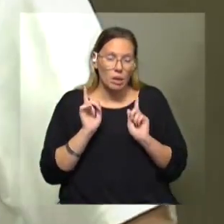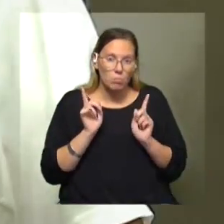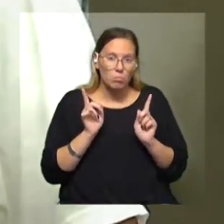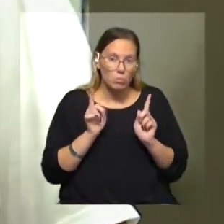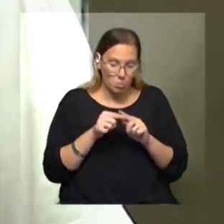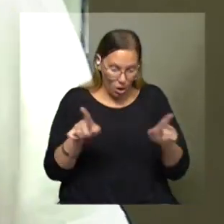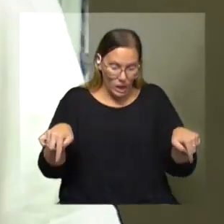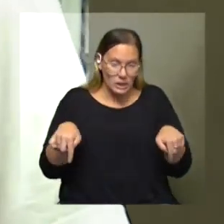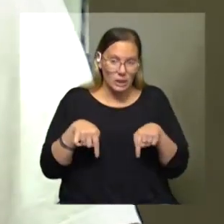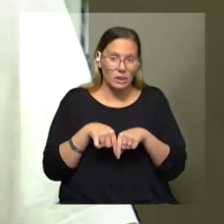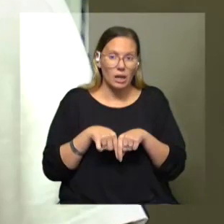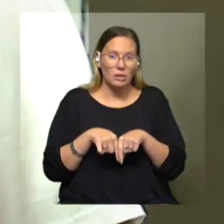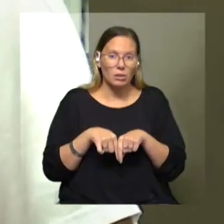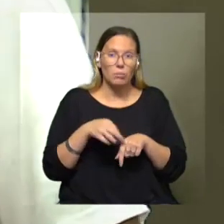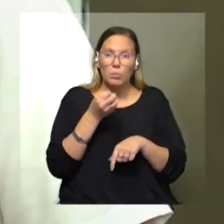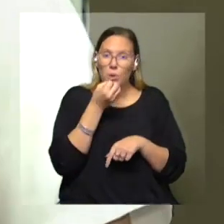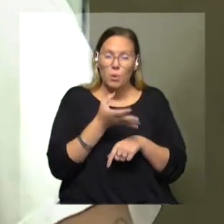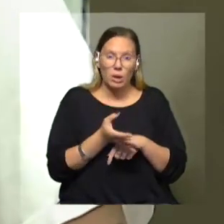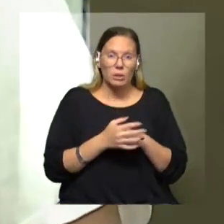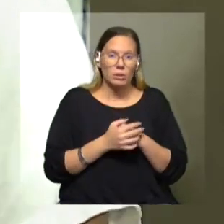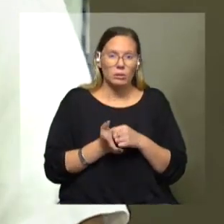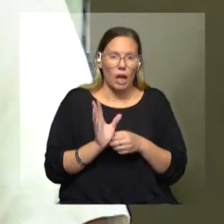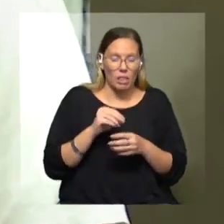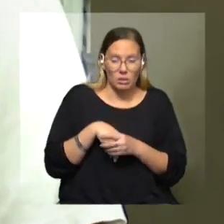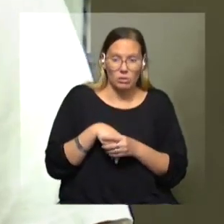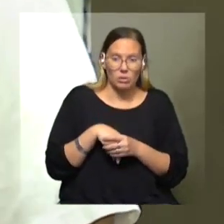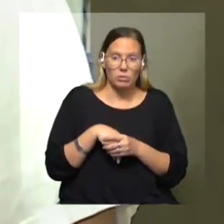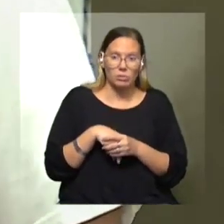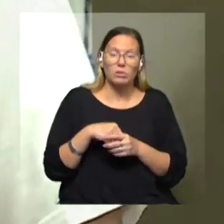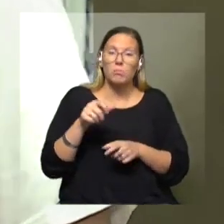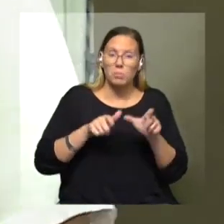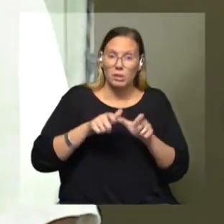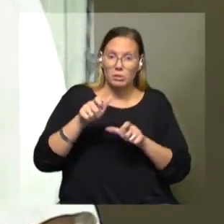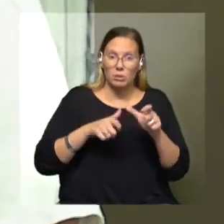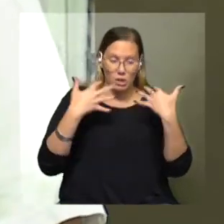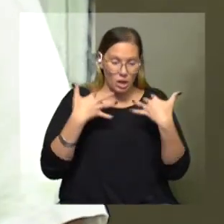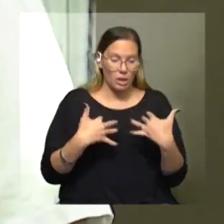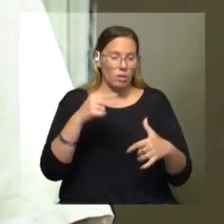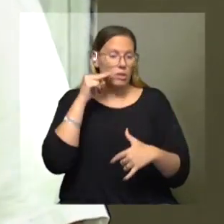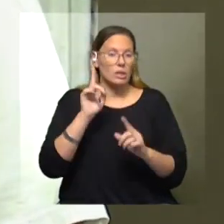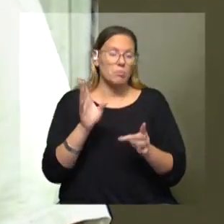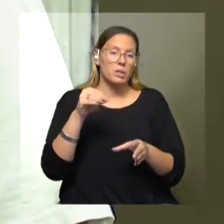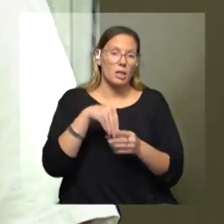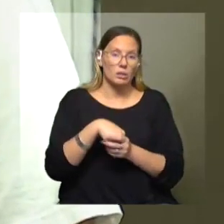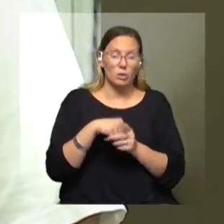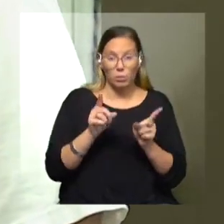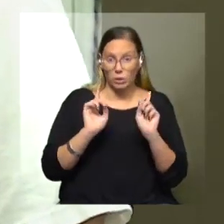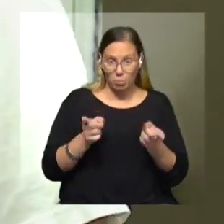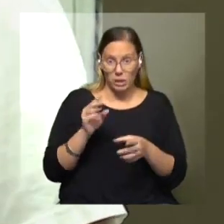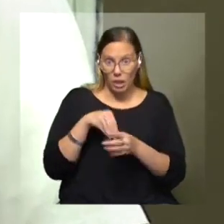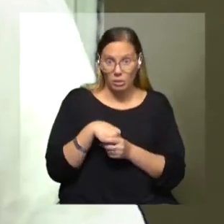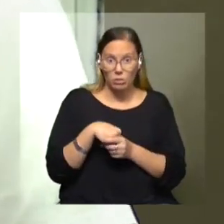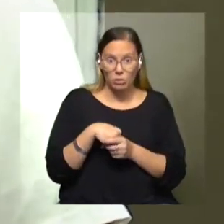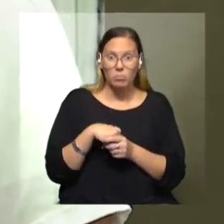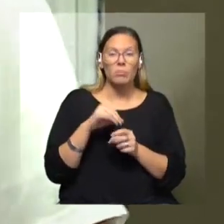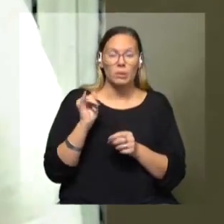estar en el escenario. Eso es alucinante, ser parte de, ¿no? El público va a ser parte de la obra. Vos también sos parte de la obra.